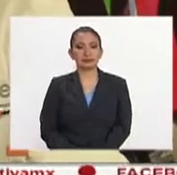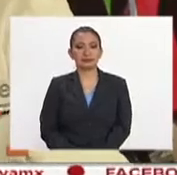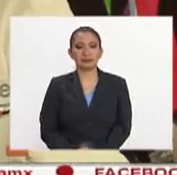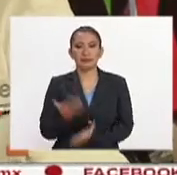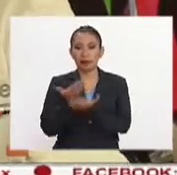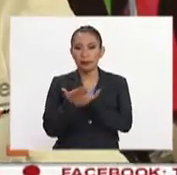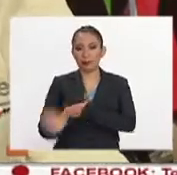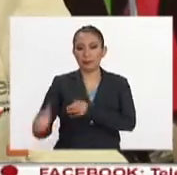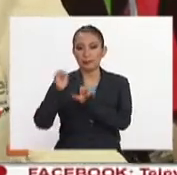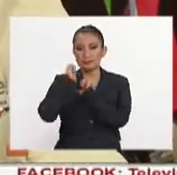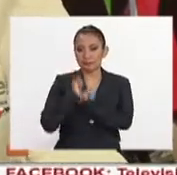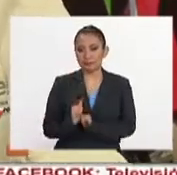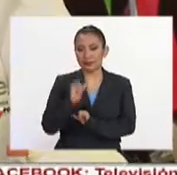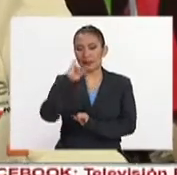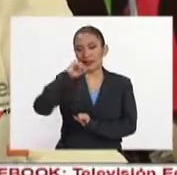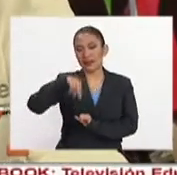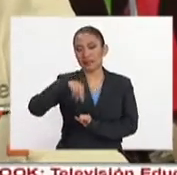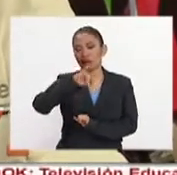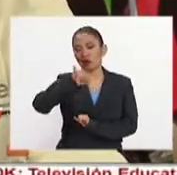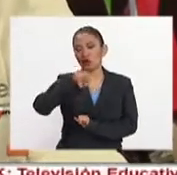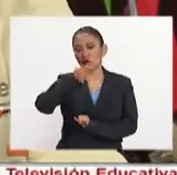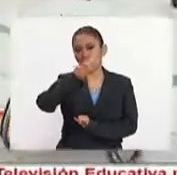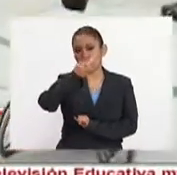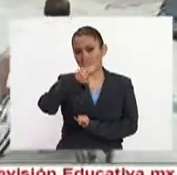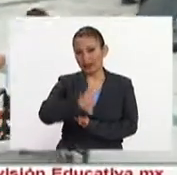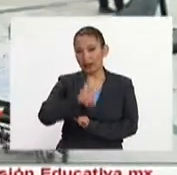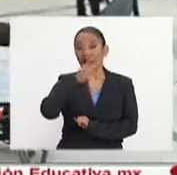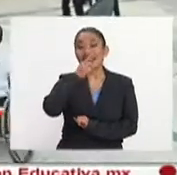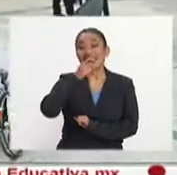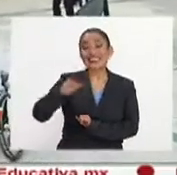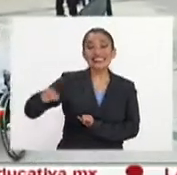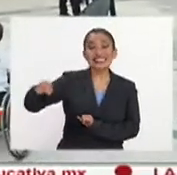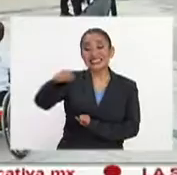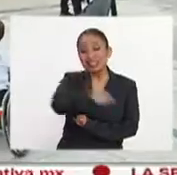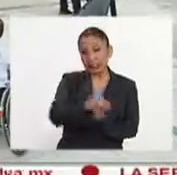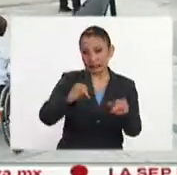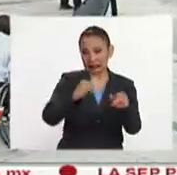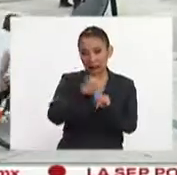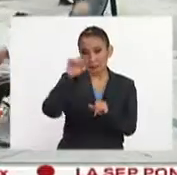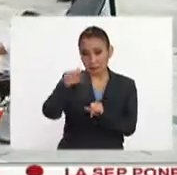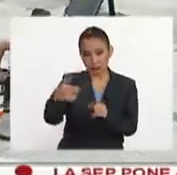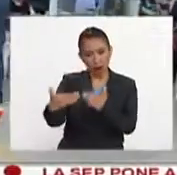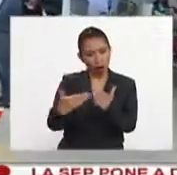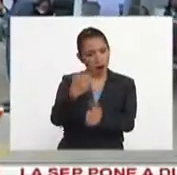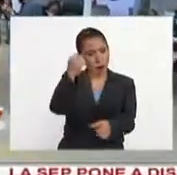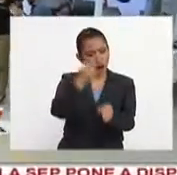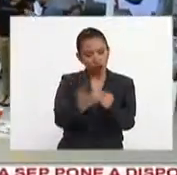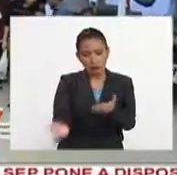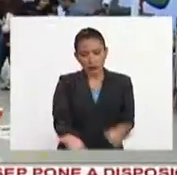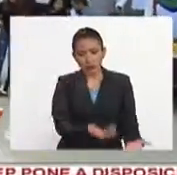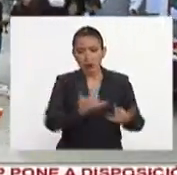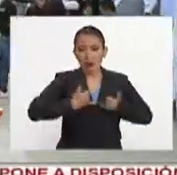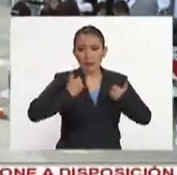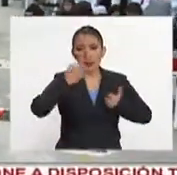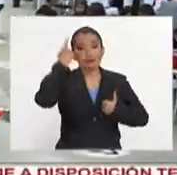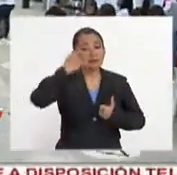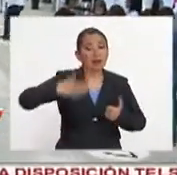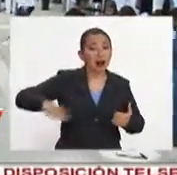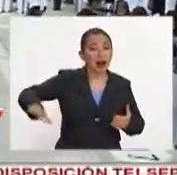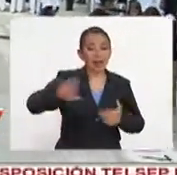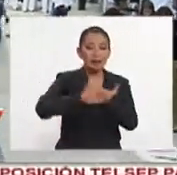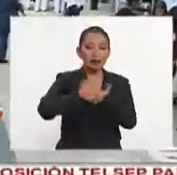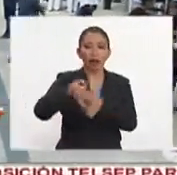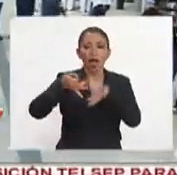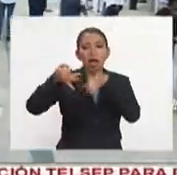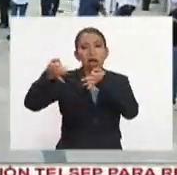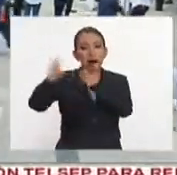Por su parte, el titular del IMJUVE, José Manuel Romero Coello, dijo que el instituto ofrece oportunidades a los jóvenes para evitar